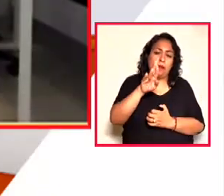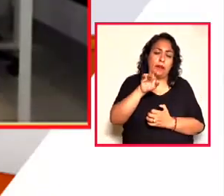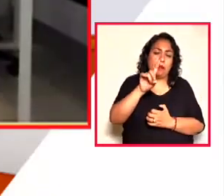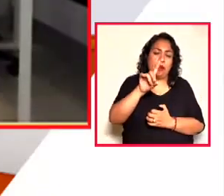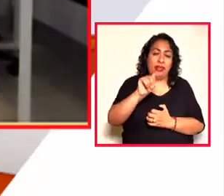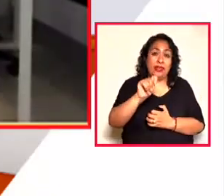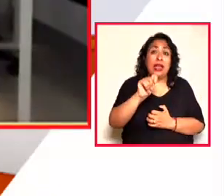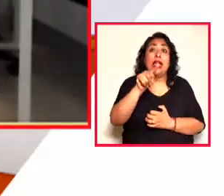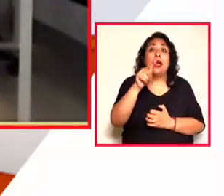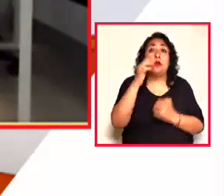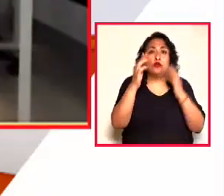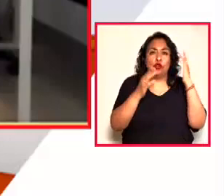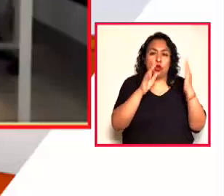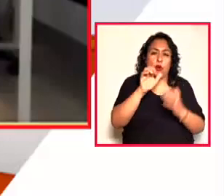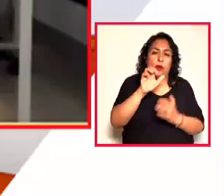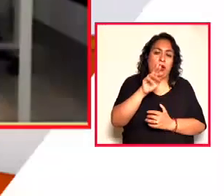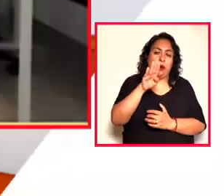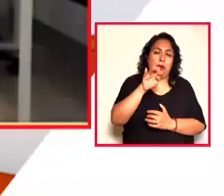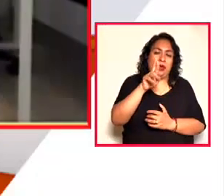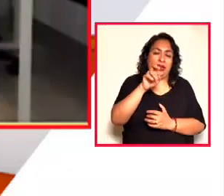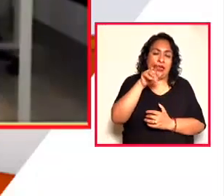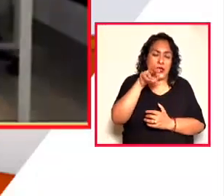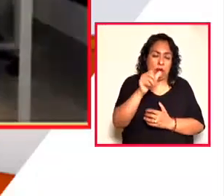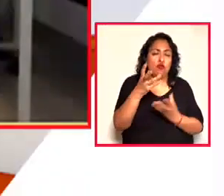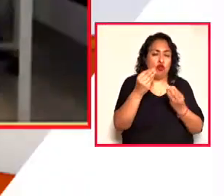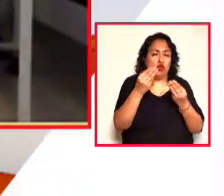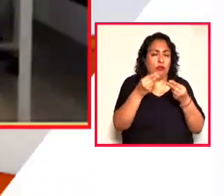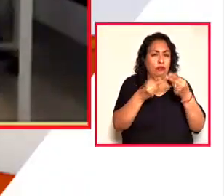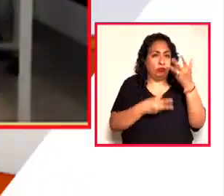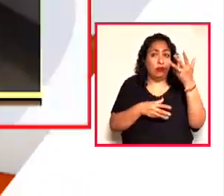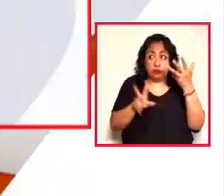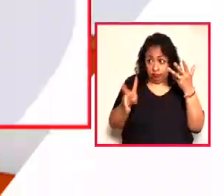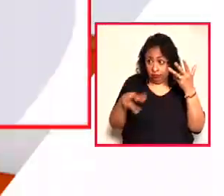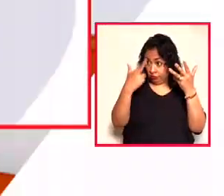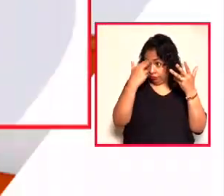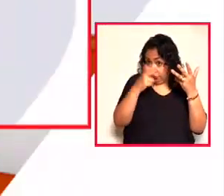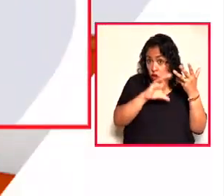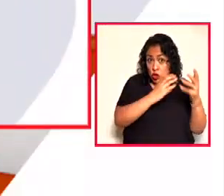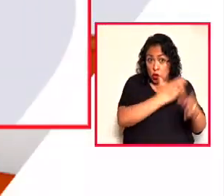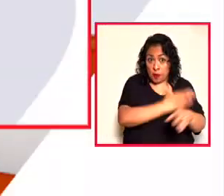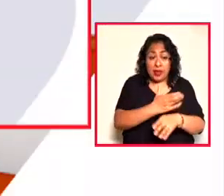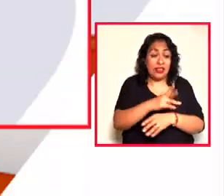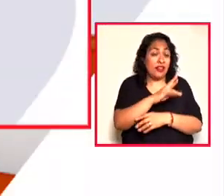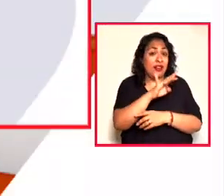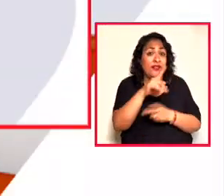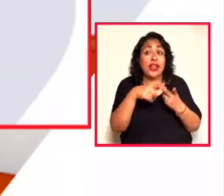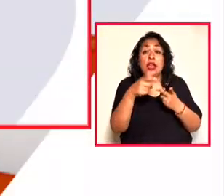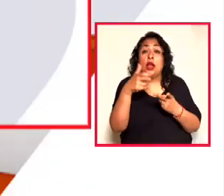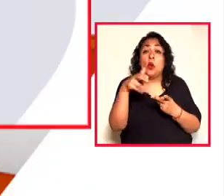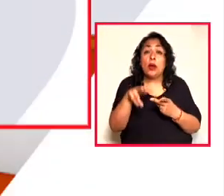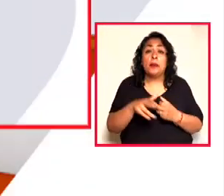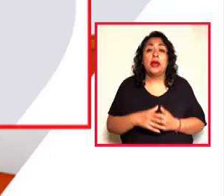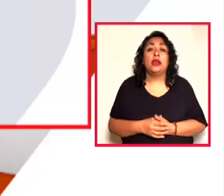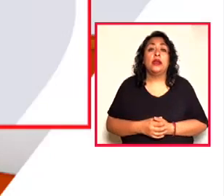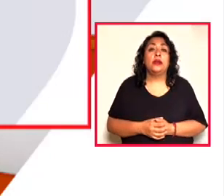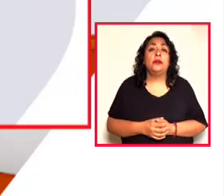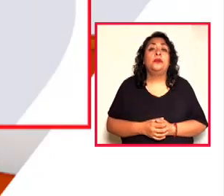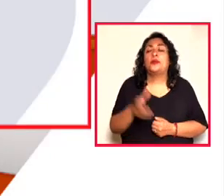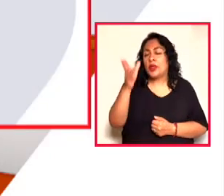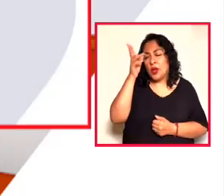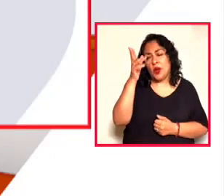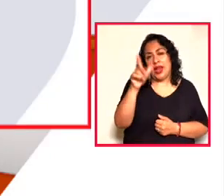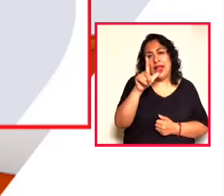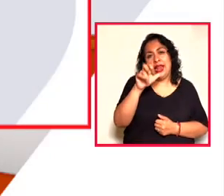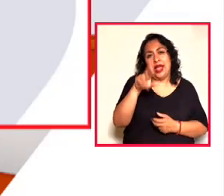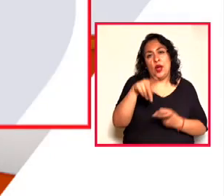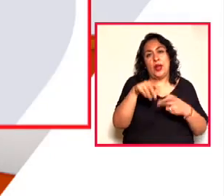Barberini. Muchas otras cosas tenemos además de eso, ¿verdad, compañeros? Rafael García Villegas, Wemassin Rodríguez. ¿Qué tal, Laura? ¿Qué tal, amigos de